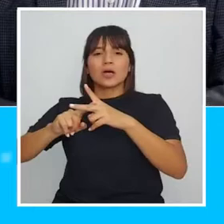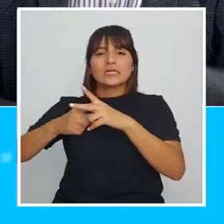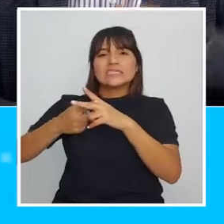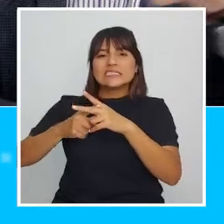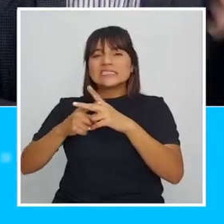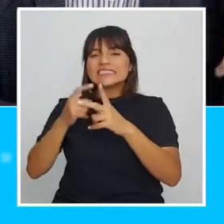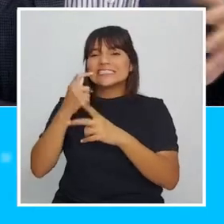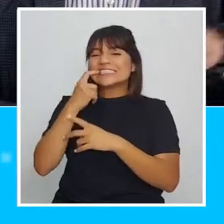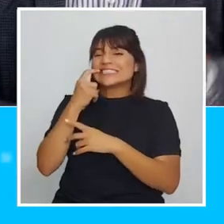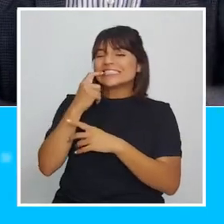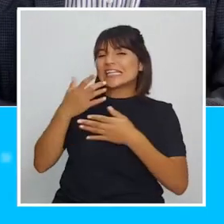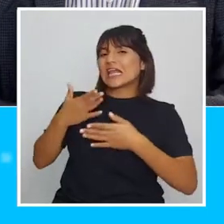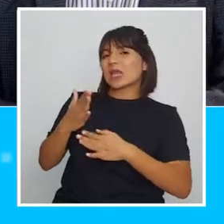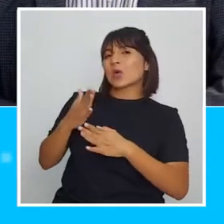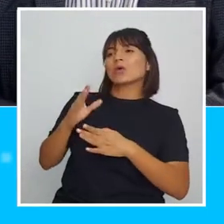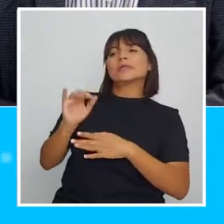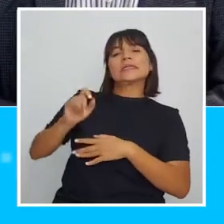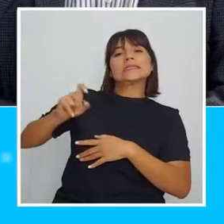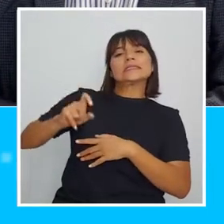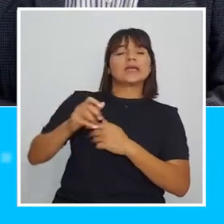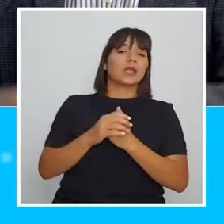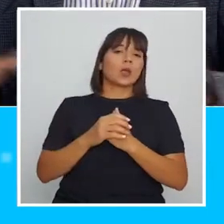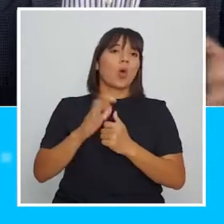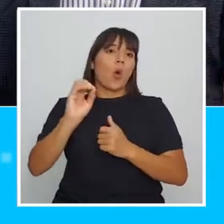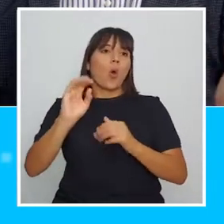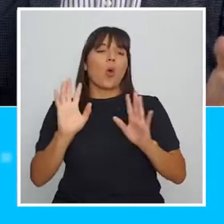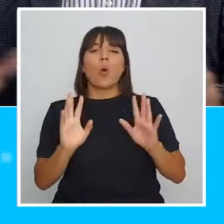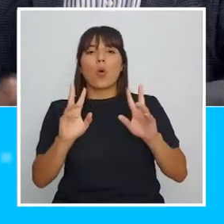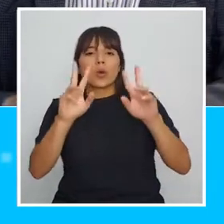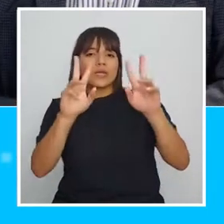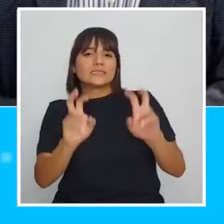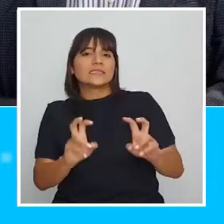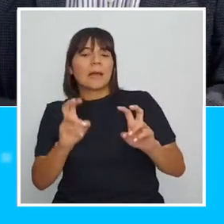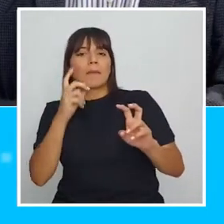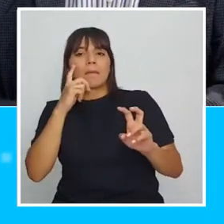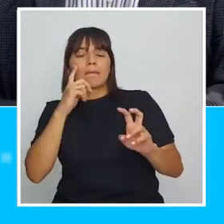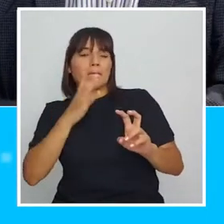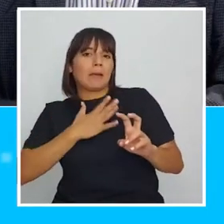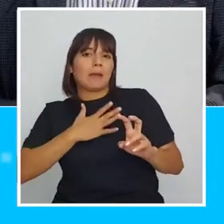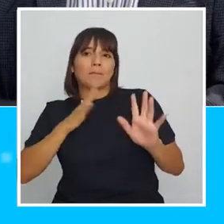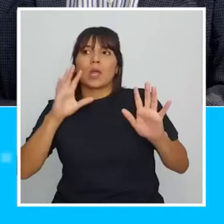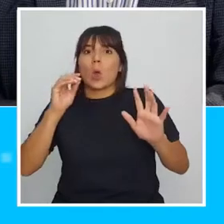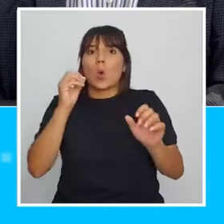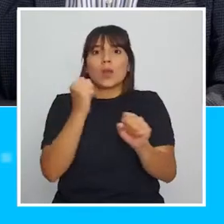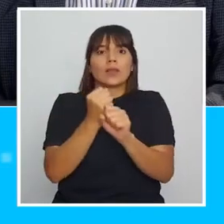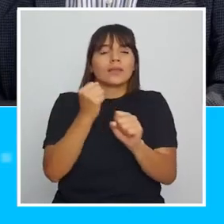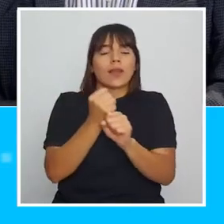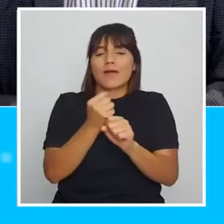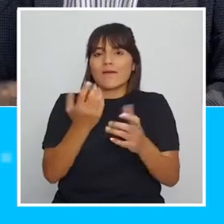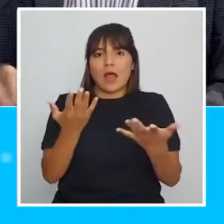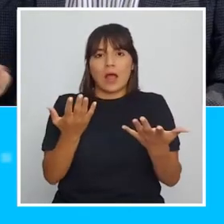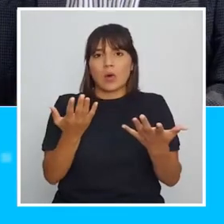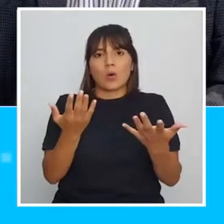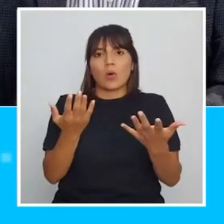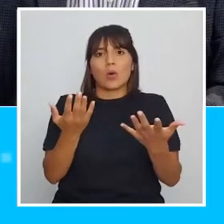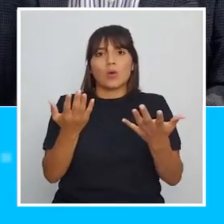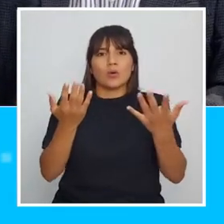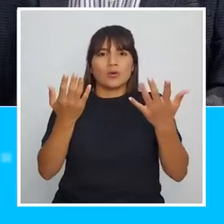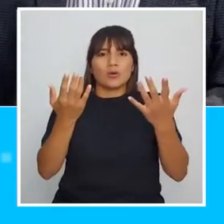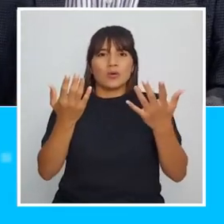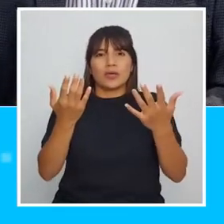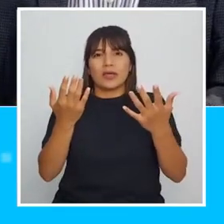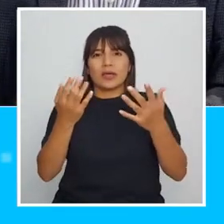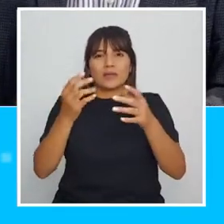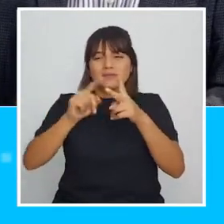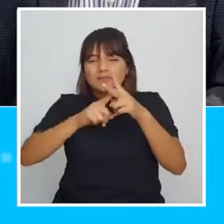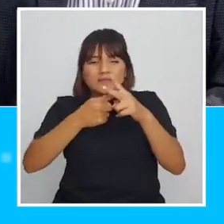mi pareja, o el trabajo que urgía en el baño. Y entonces uno